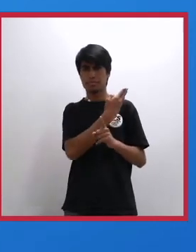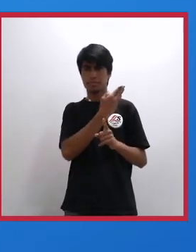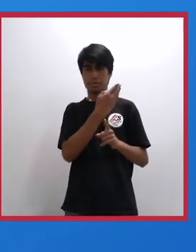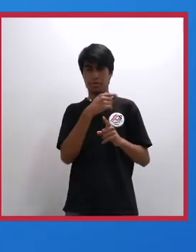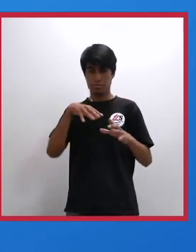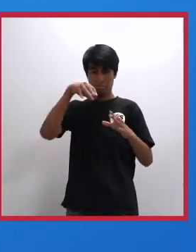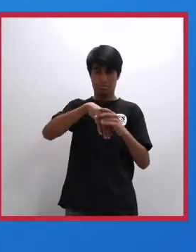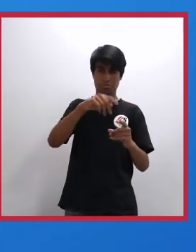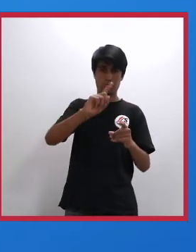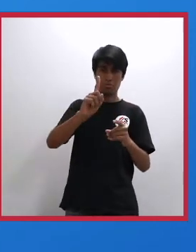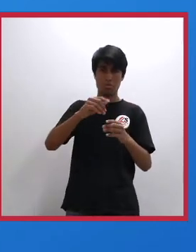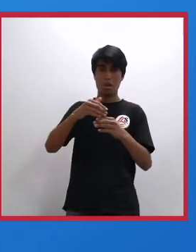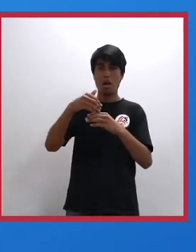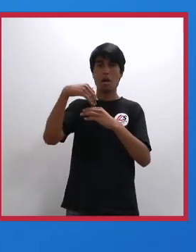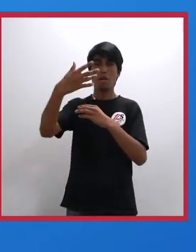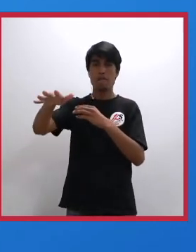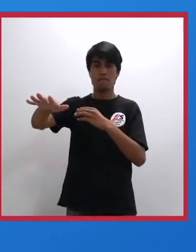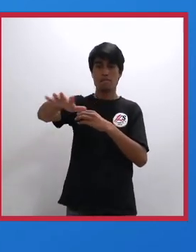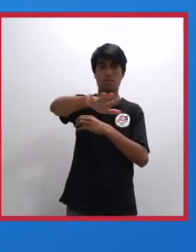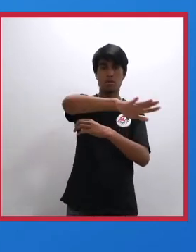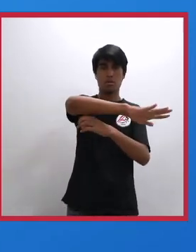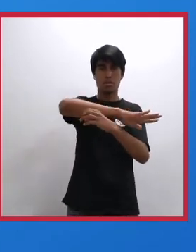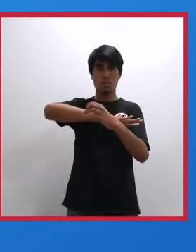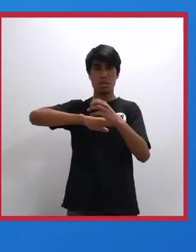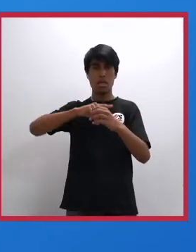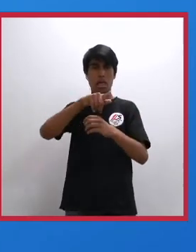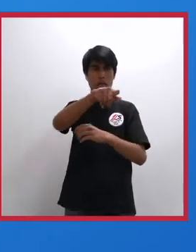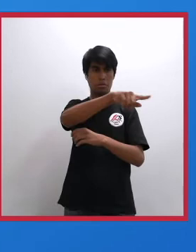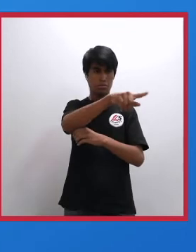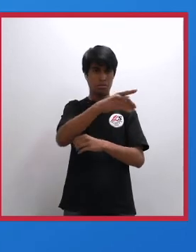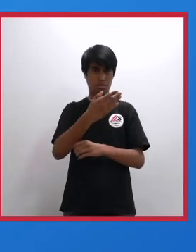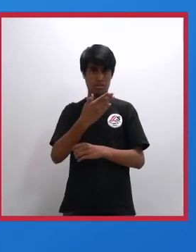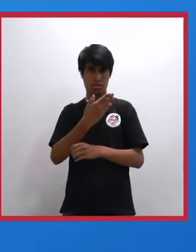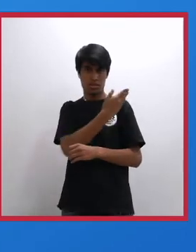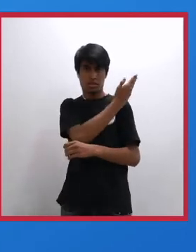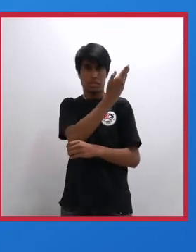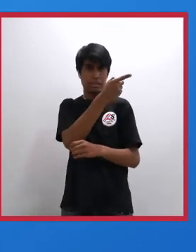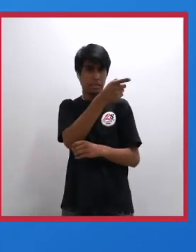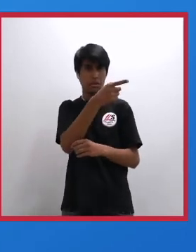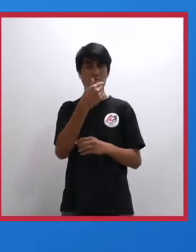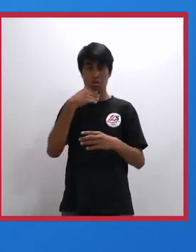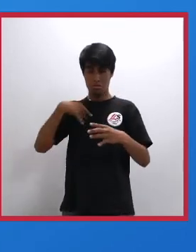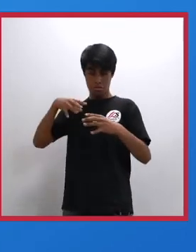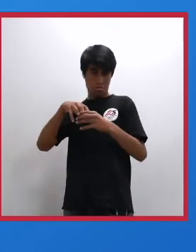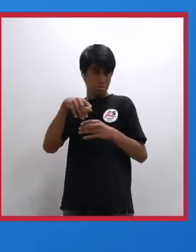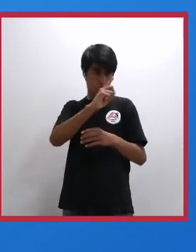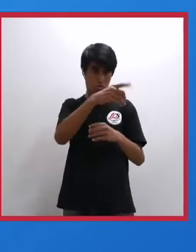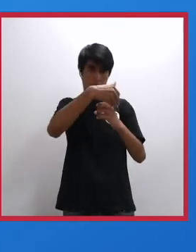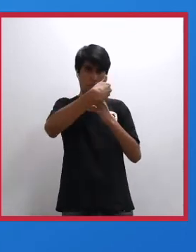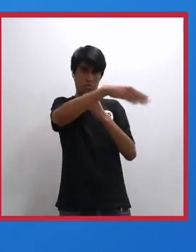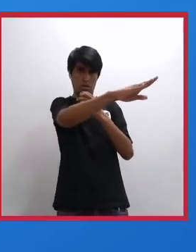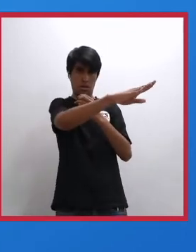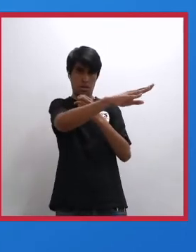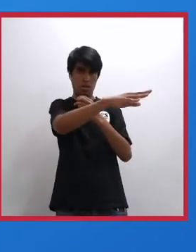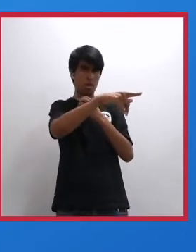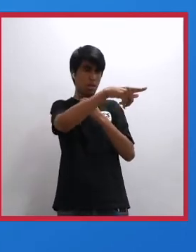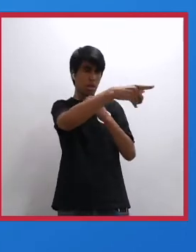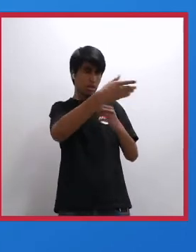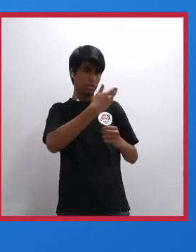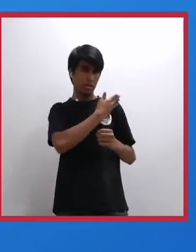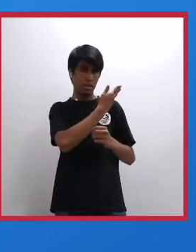obra, que no tenga nada que ver con la obra, igual debemos informar eso como incidente de